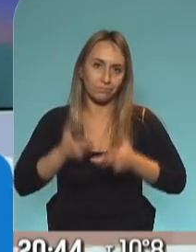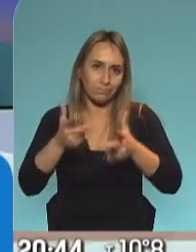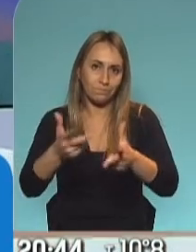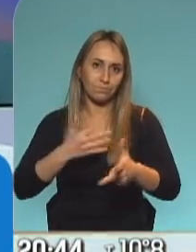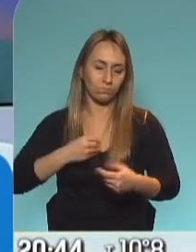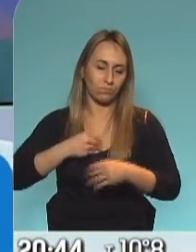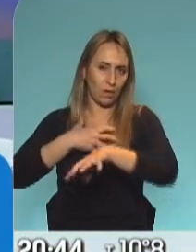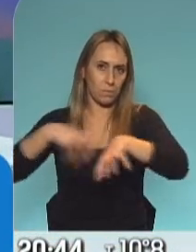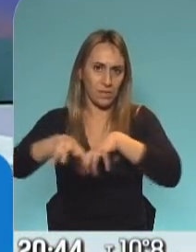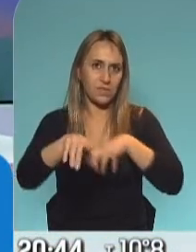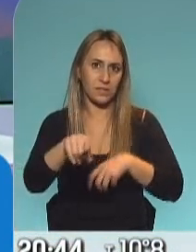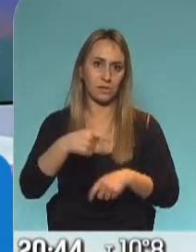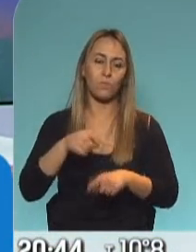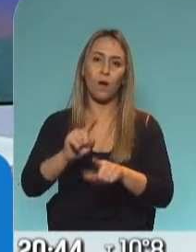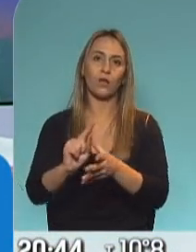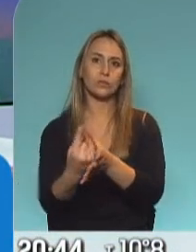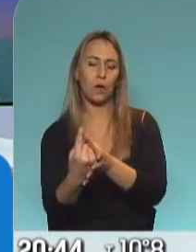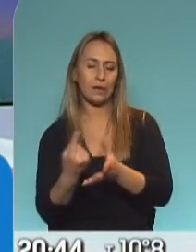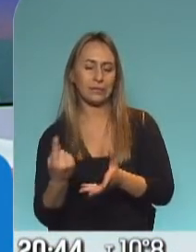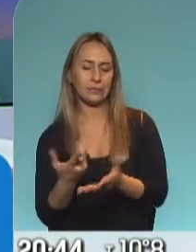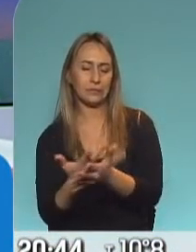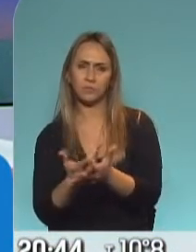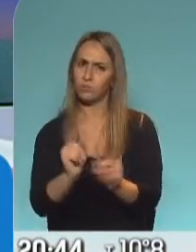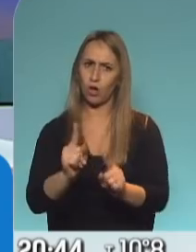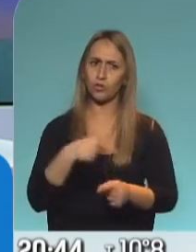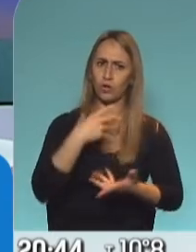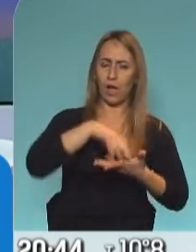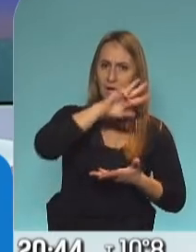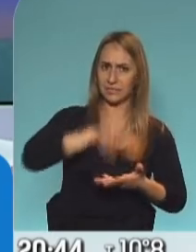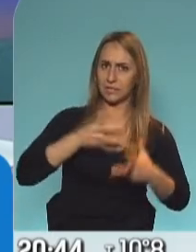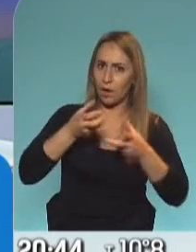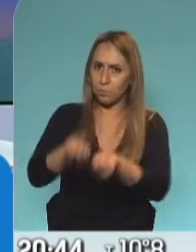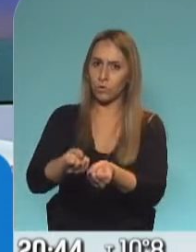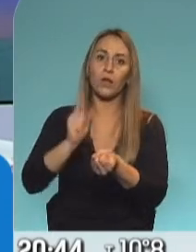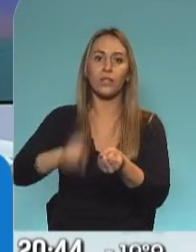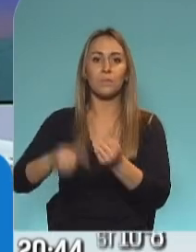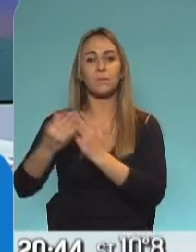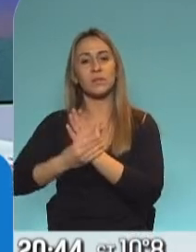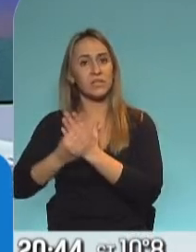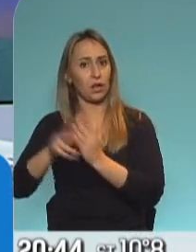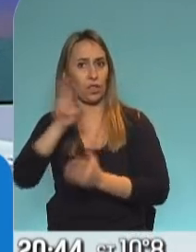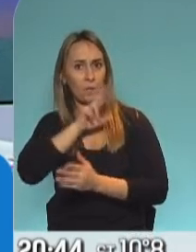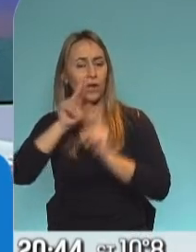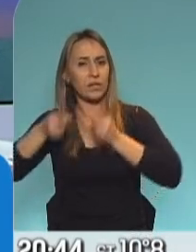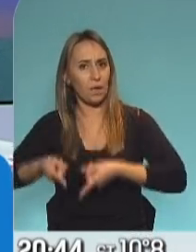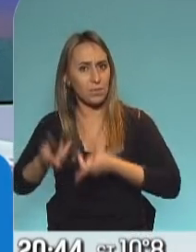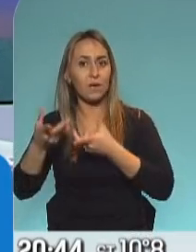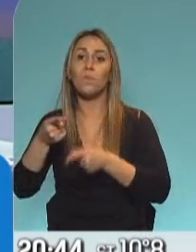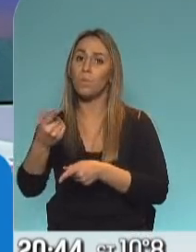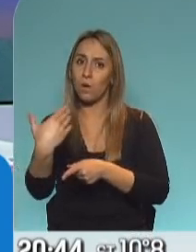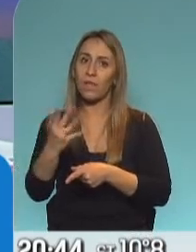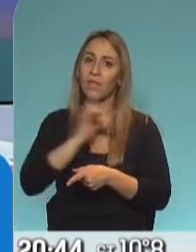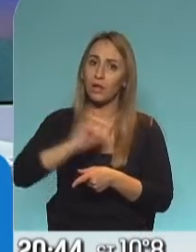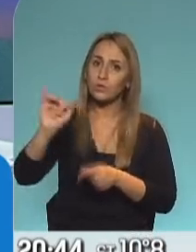Jazmín, decirle que no está sola, que estamos para acompañarla desde el organismo, pero también desde el Ministerio de las Mujeres. Puede realizar la denuncia